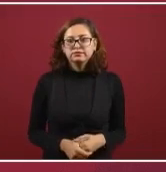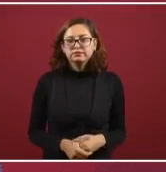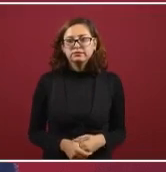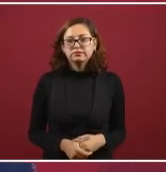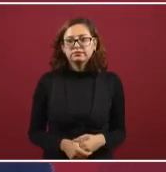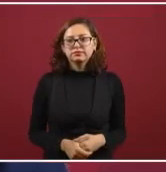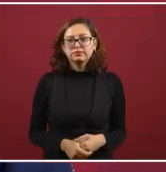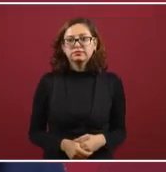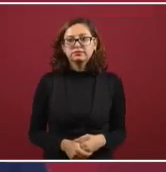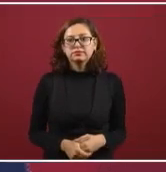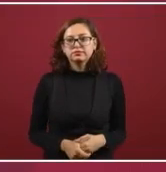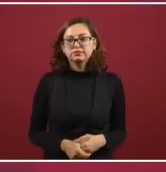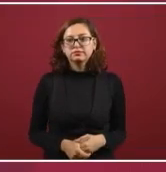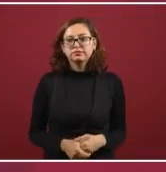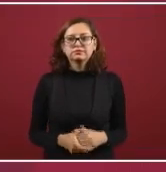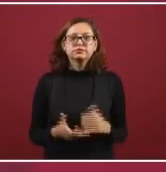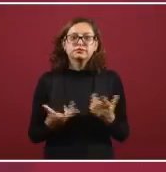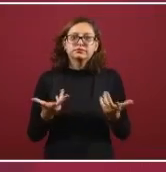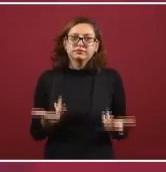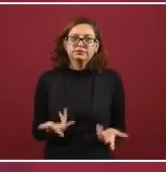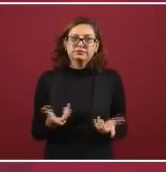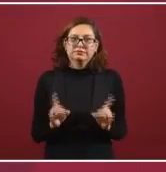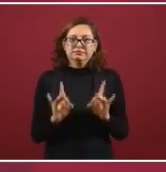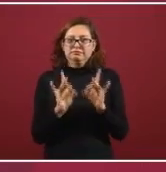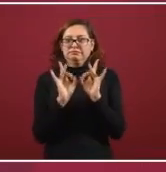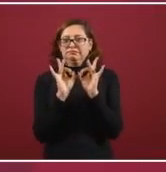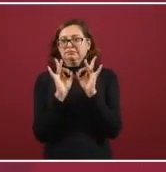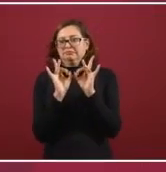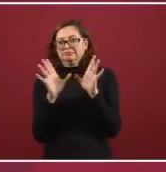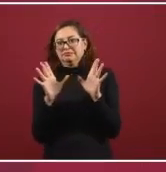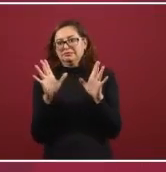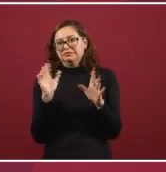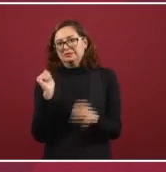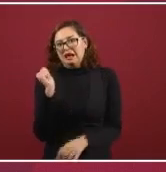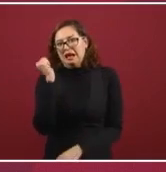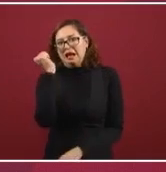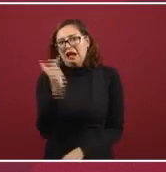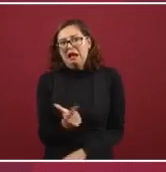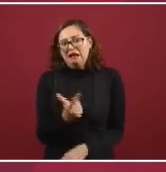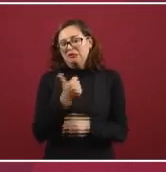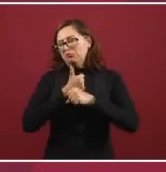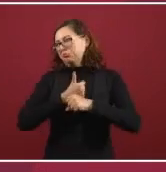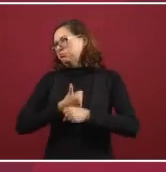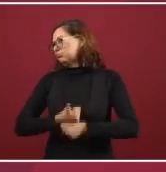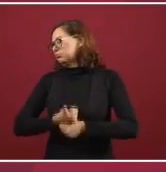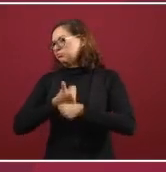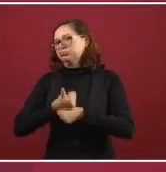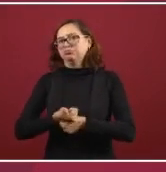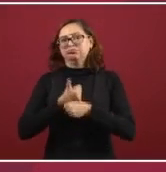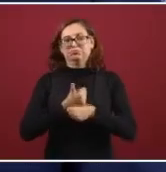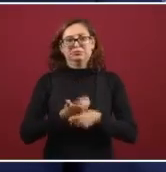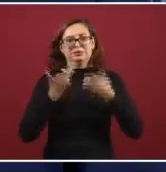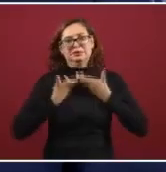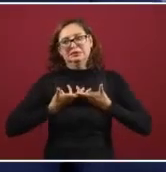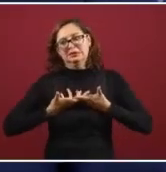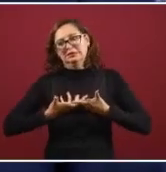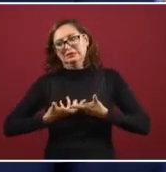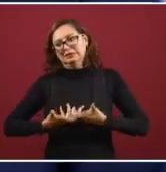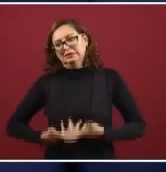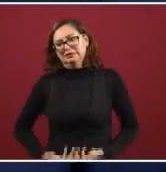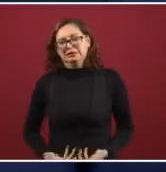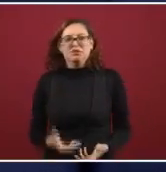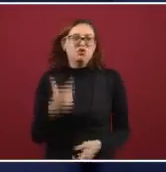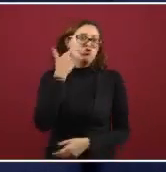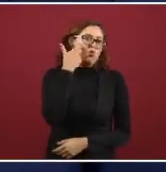vaya a haber una desgracia, que es lo que no queremos para nada, es lo que estamos